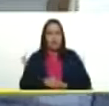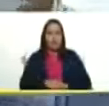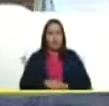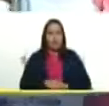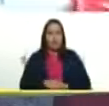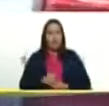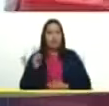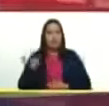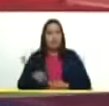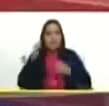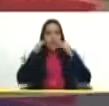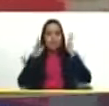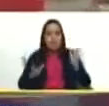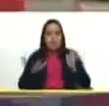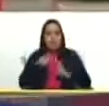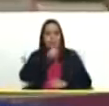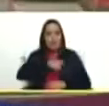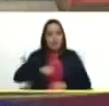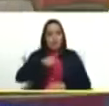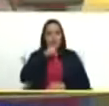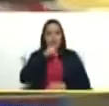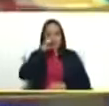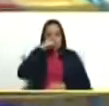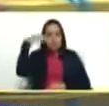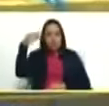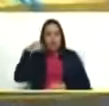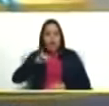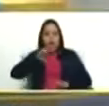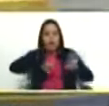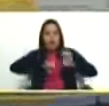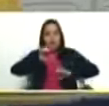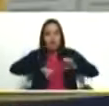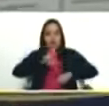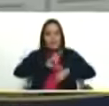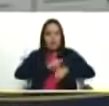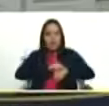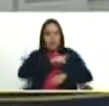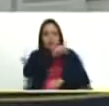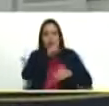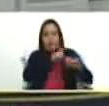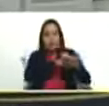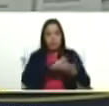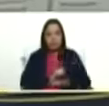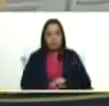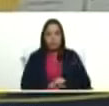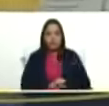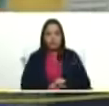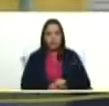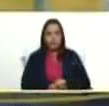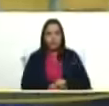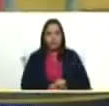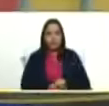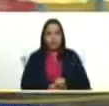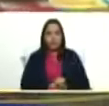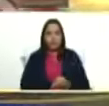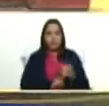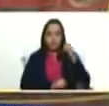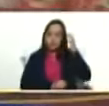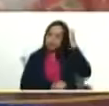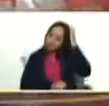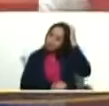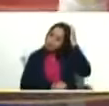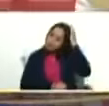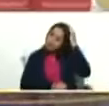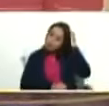atención al adulto mayor, donde tenemos ahorita nuestra consulta integral, donde funciona